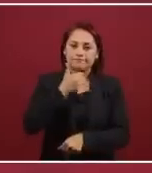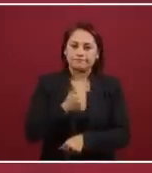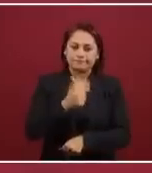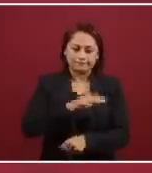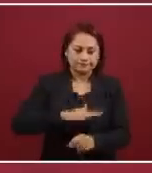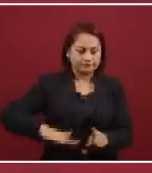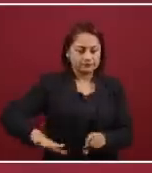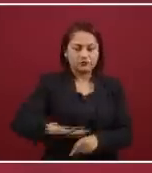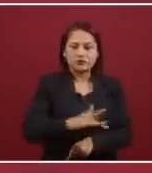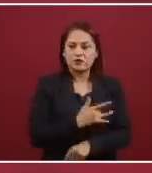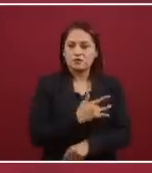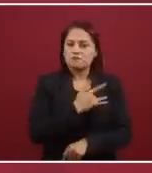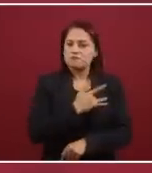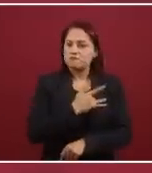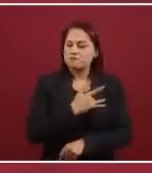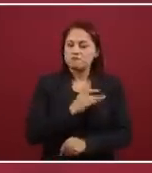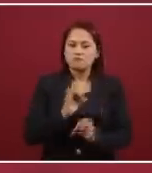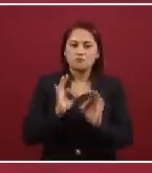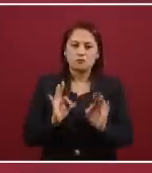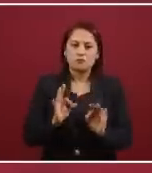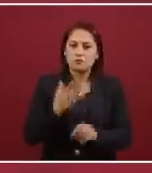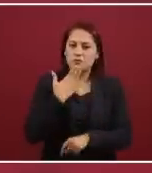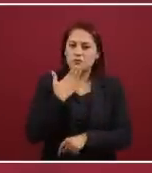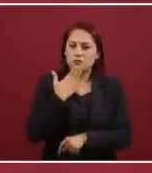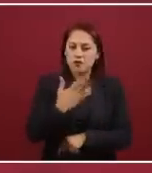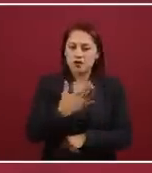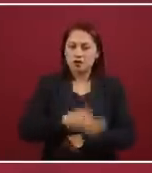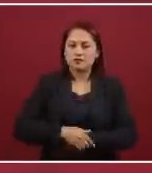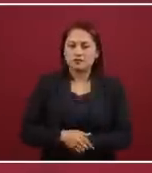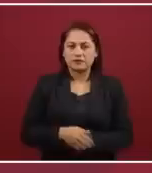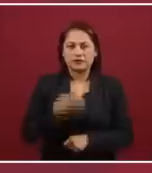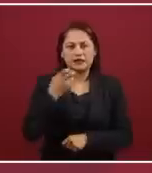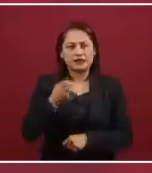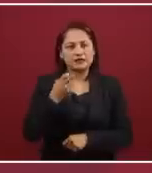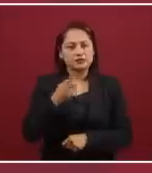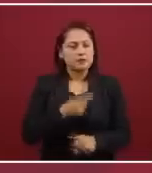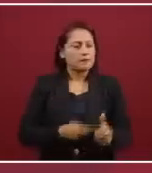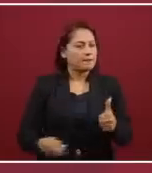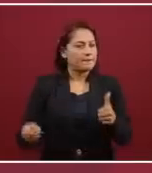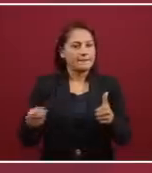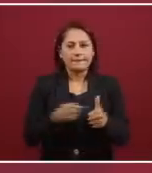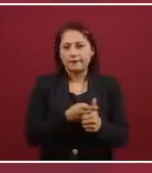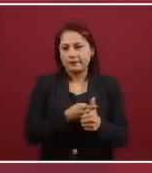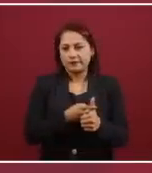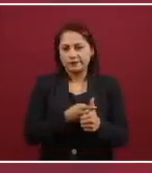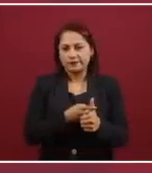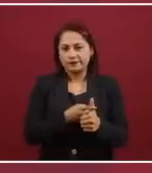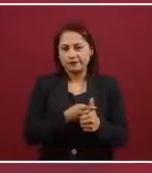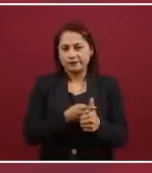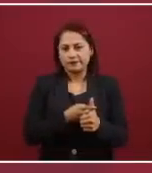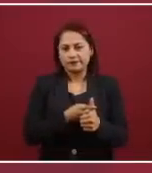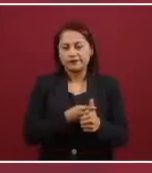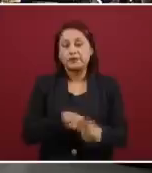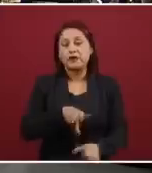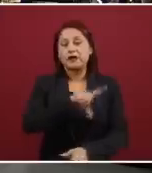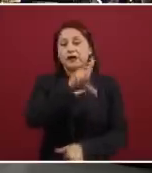Eso es lo fundamental. El segundo